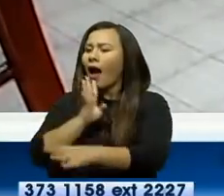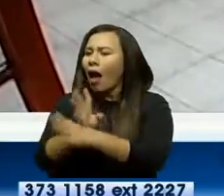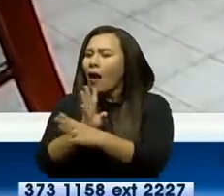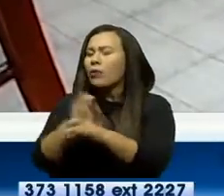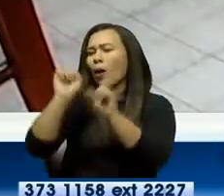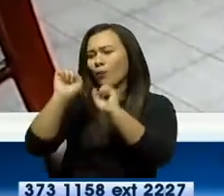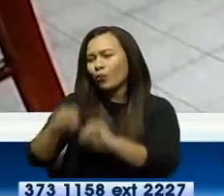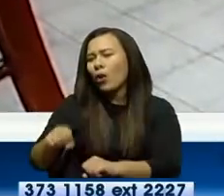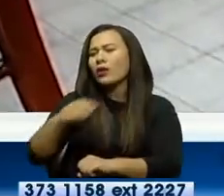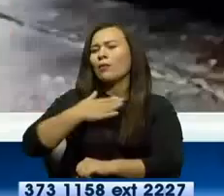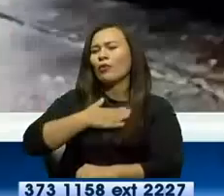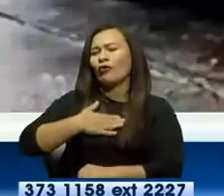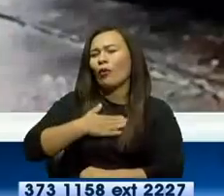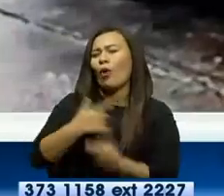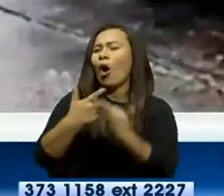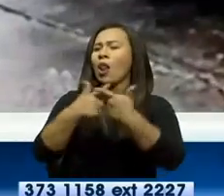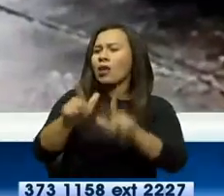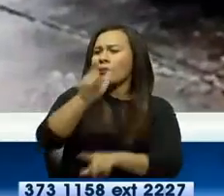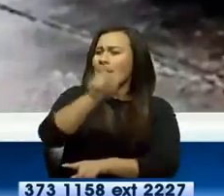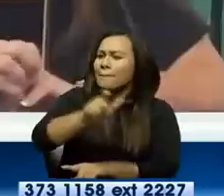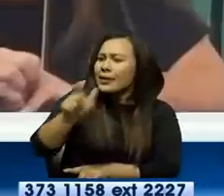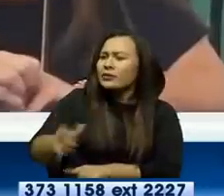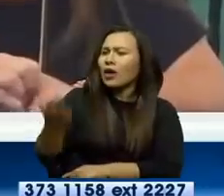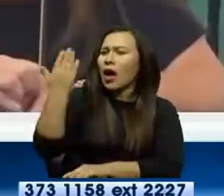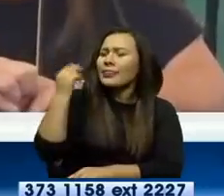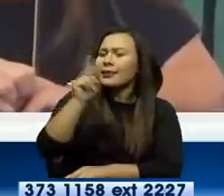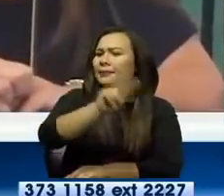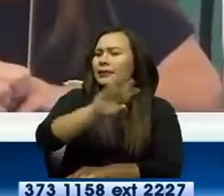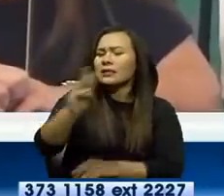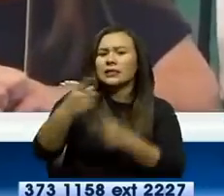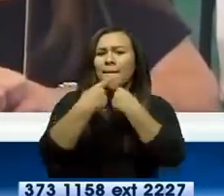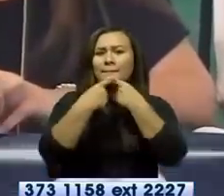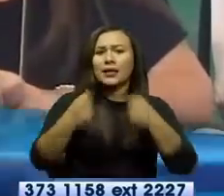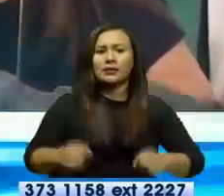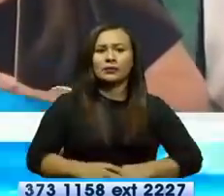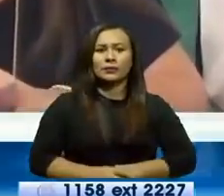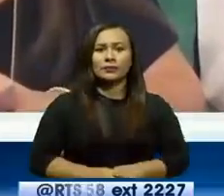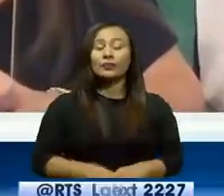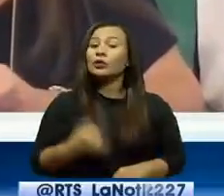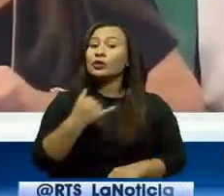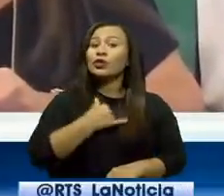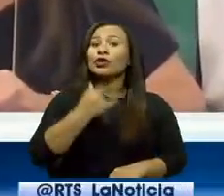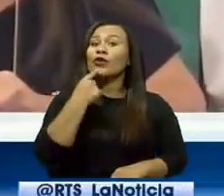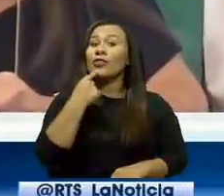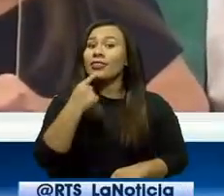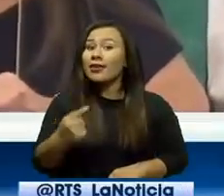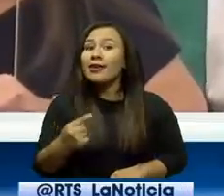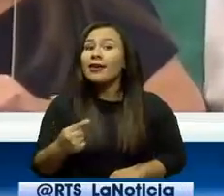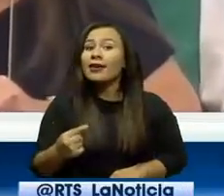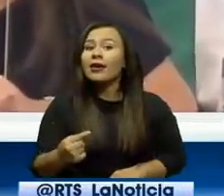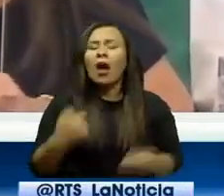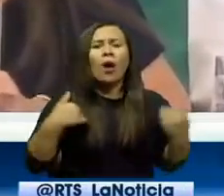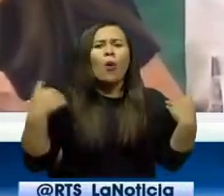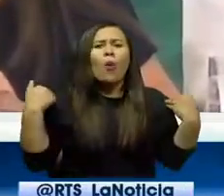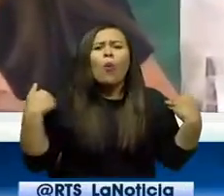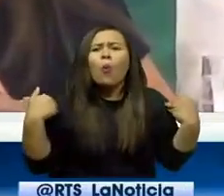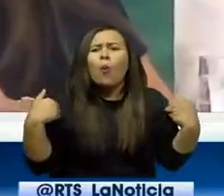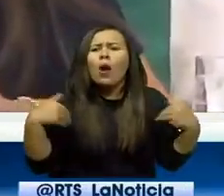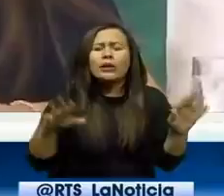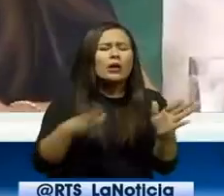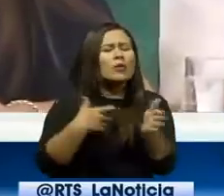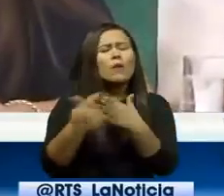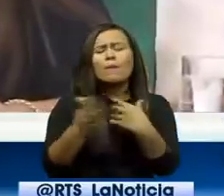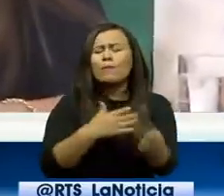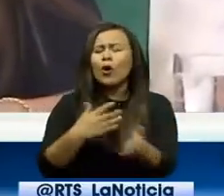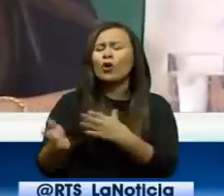periodistas secuestrados desde el pasado 26 de marzo. Yo manifesté, estoy dispuesto a cualquier sacrificio